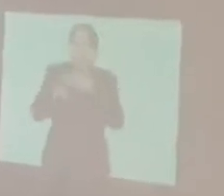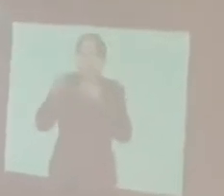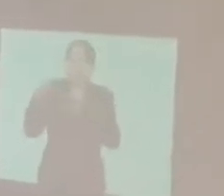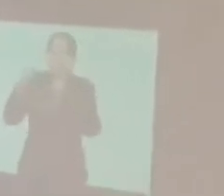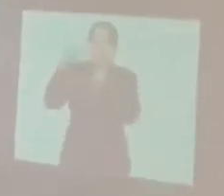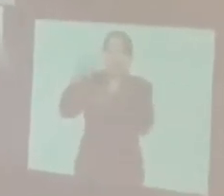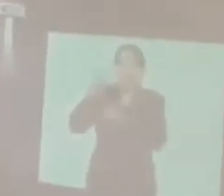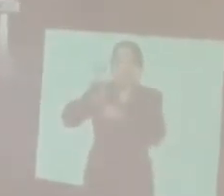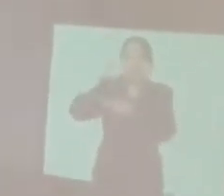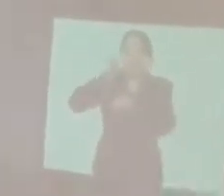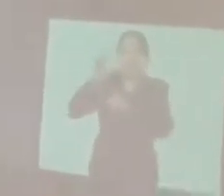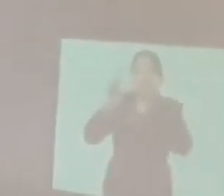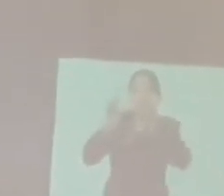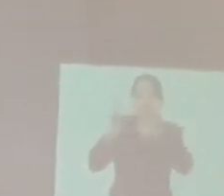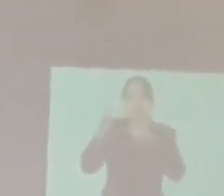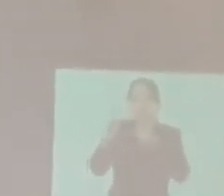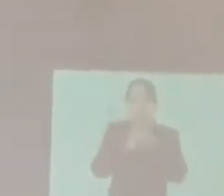Metro Energía